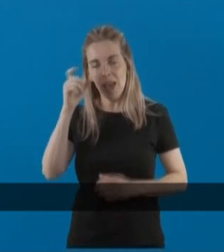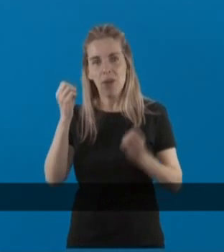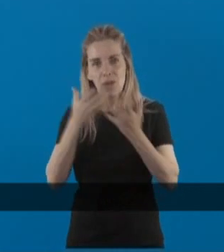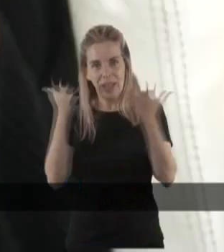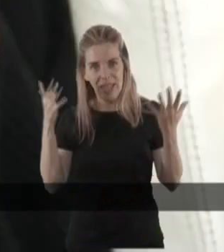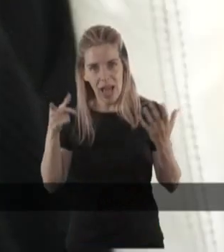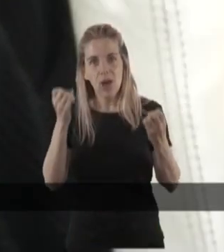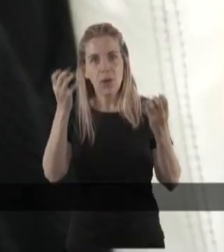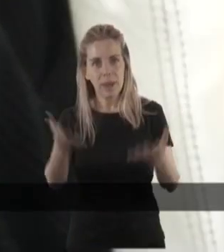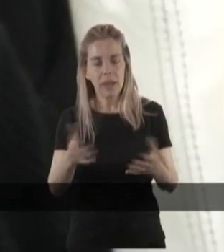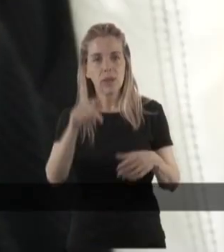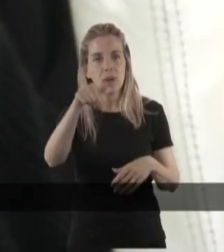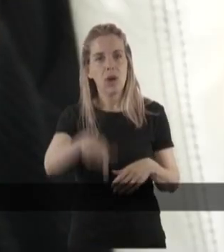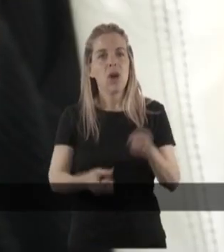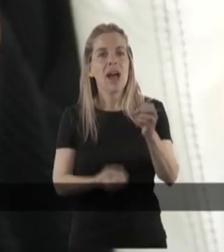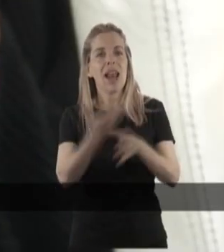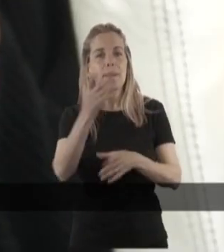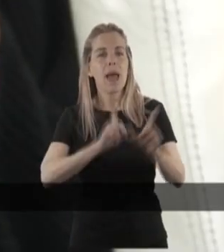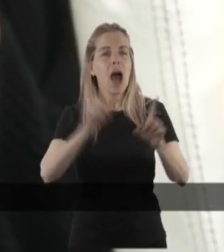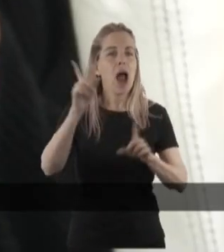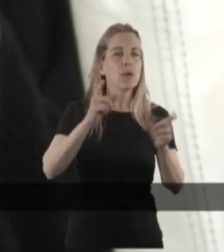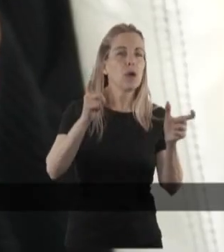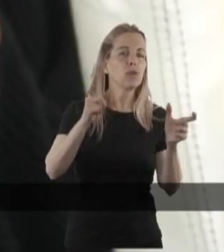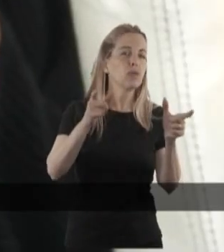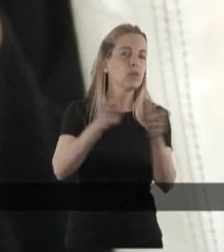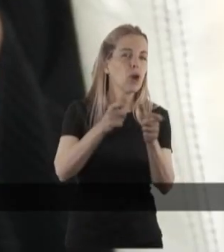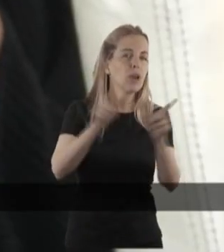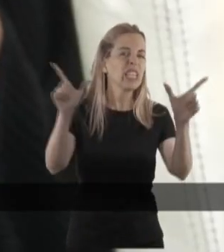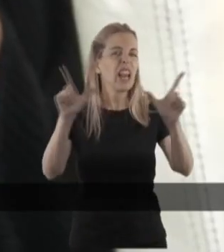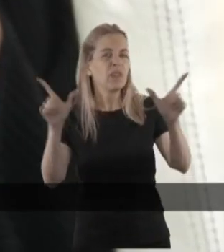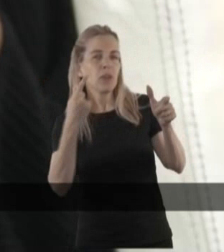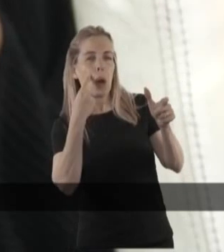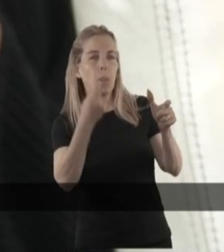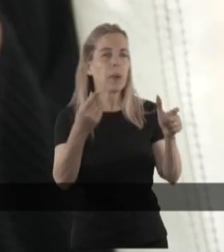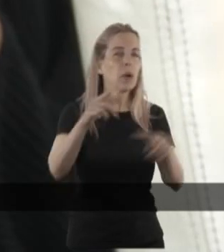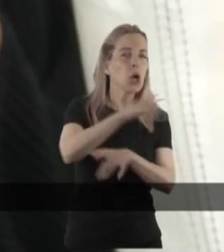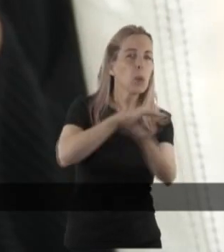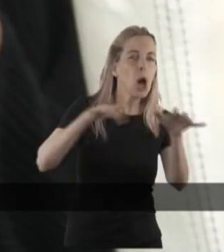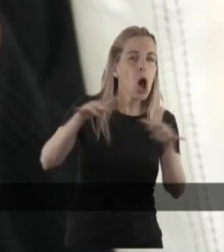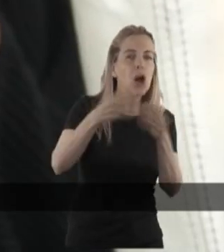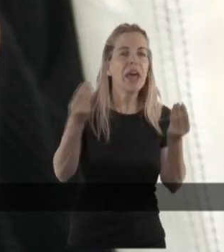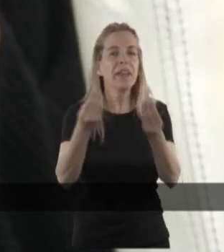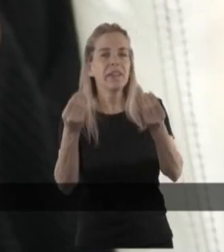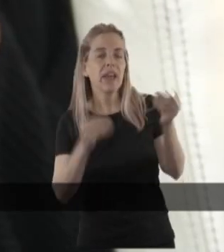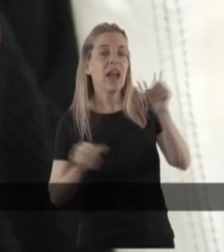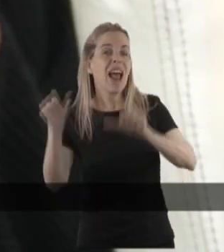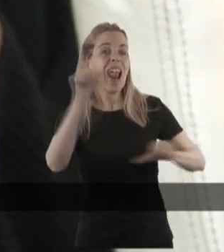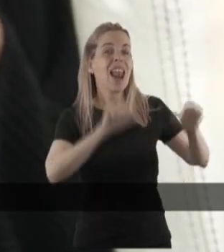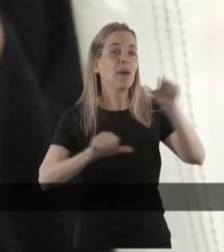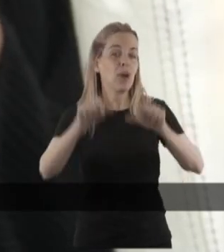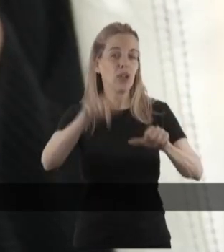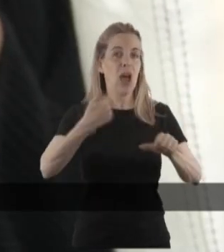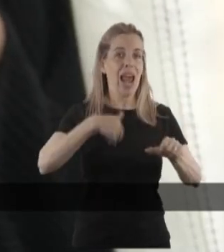día. Hoy por la mañana en algunos programas periodísticos trascendió que Argentina, o el laboratorio que